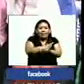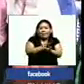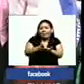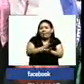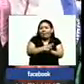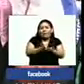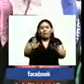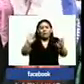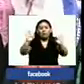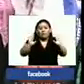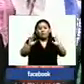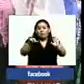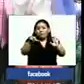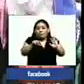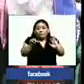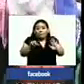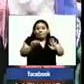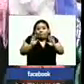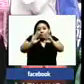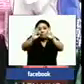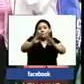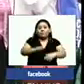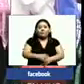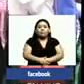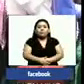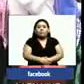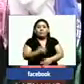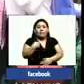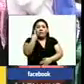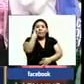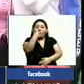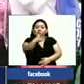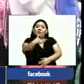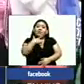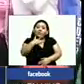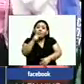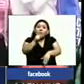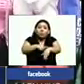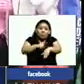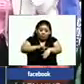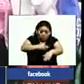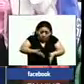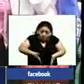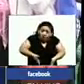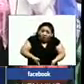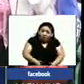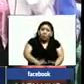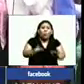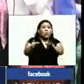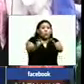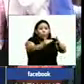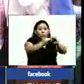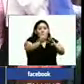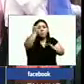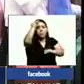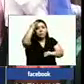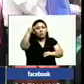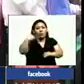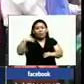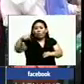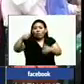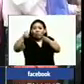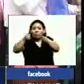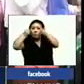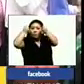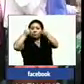simplemente fue un resultado deseado. Ha dicho que fue un parto complicado, como el de muchas de las mujeres que aún están presas.